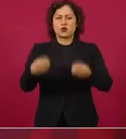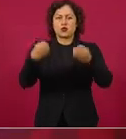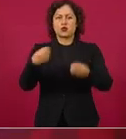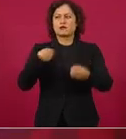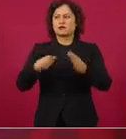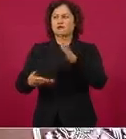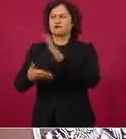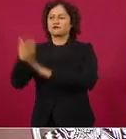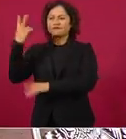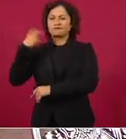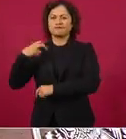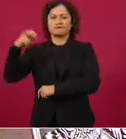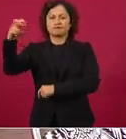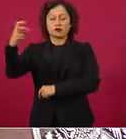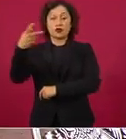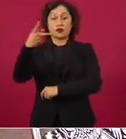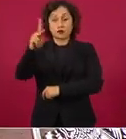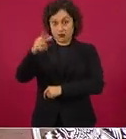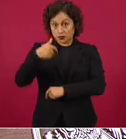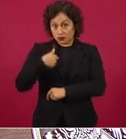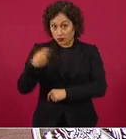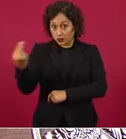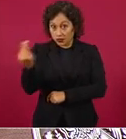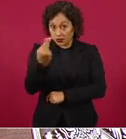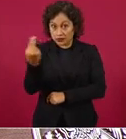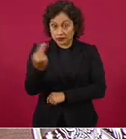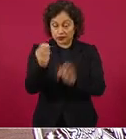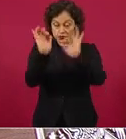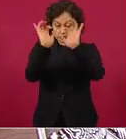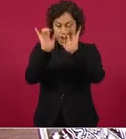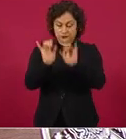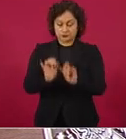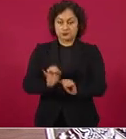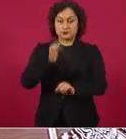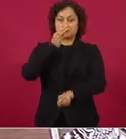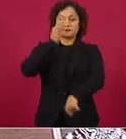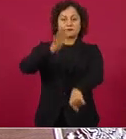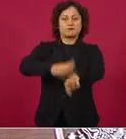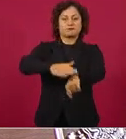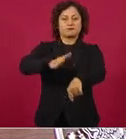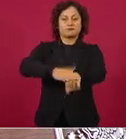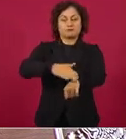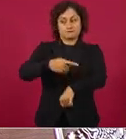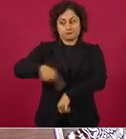porque necesito que se investigue